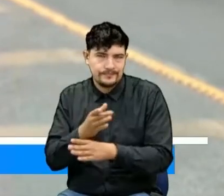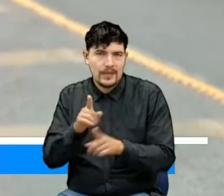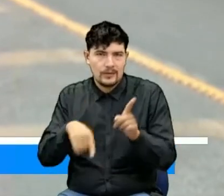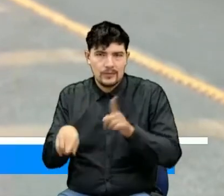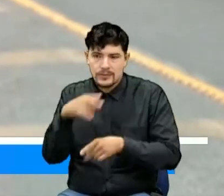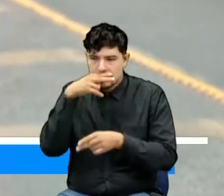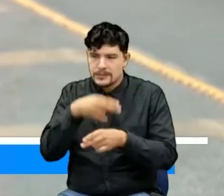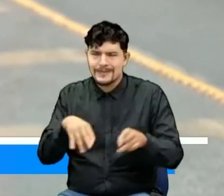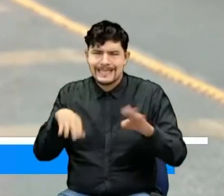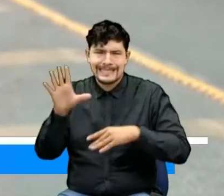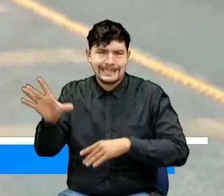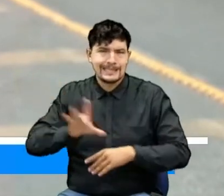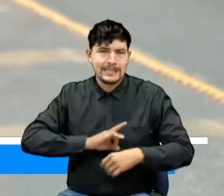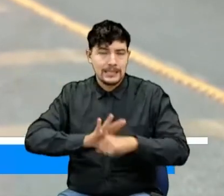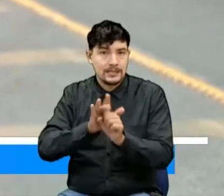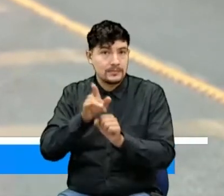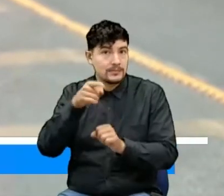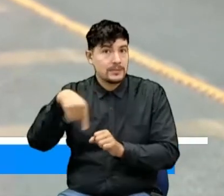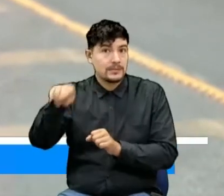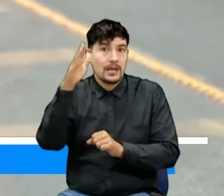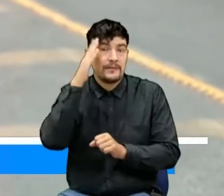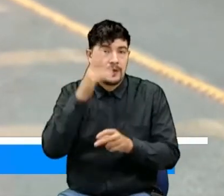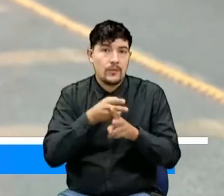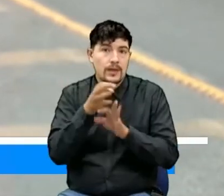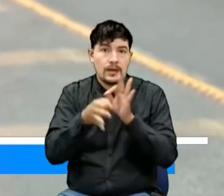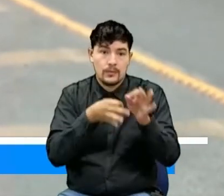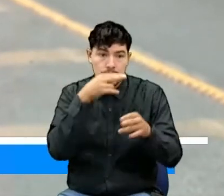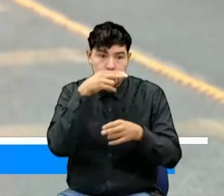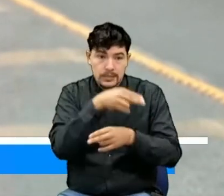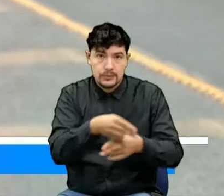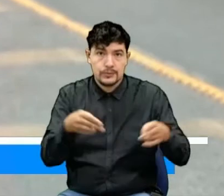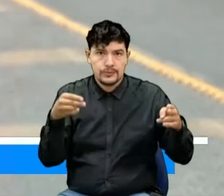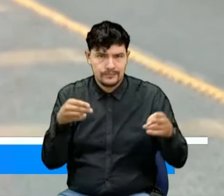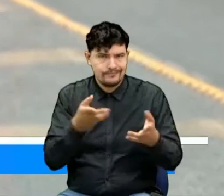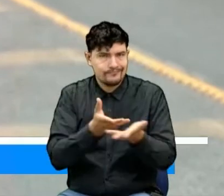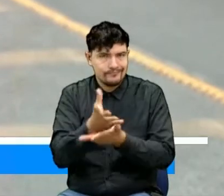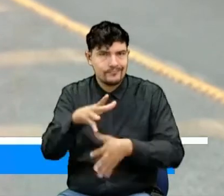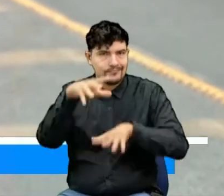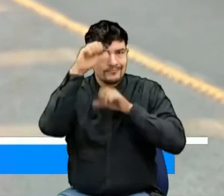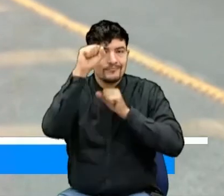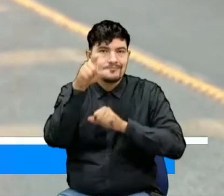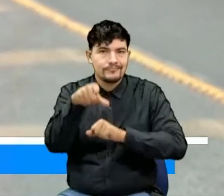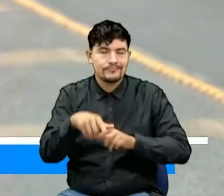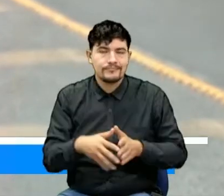saben, a cuidar la salud de nuestros niños. Sigan atentos estas recomendaciones de los expertos.